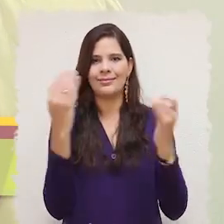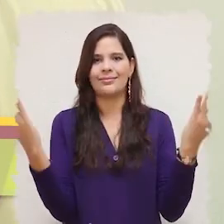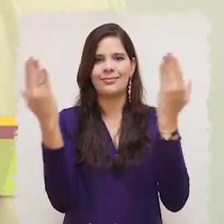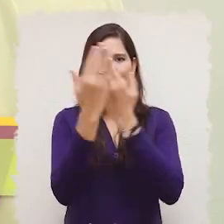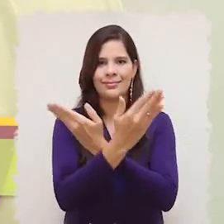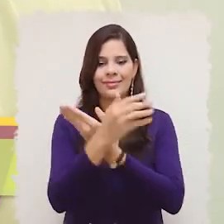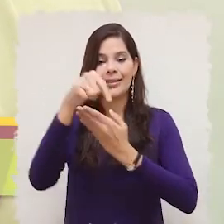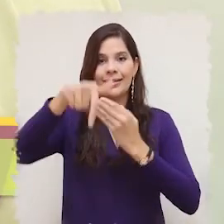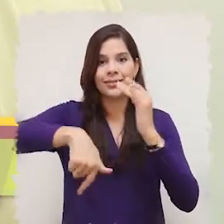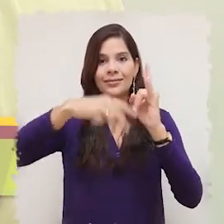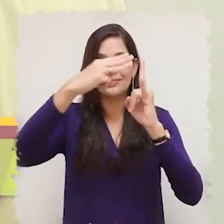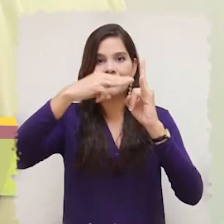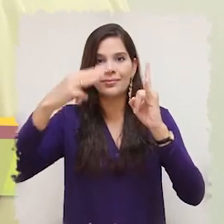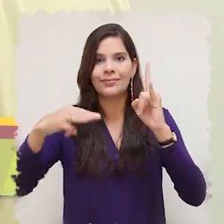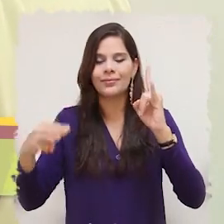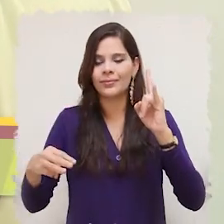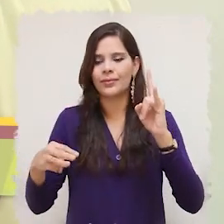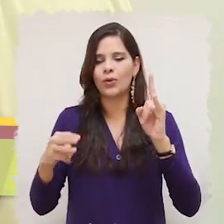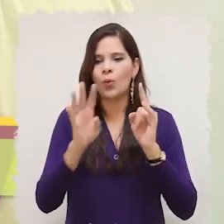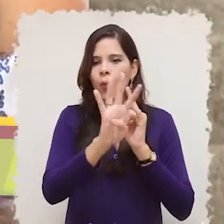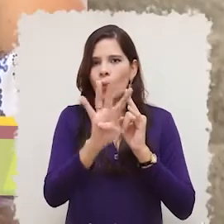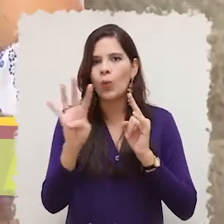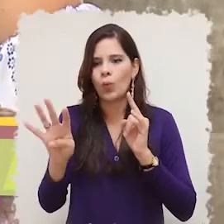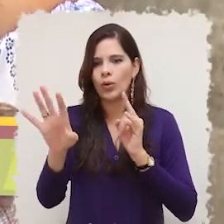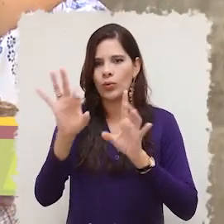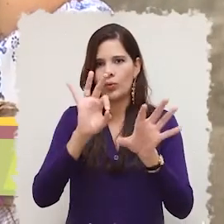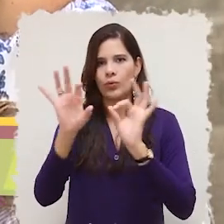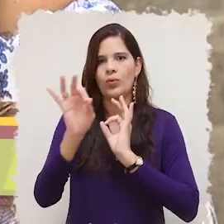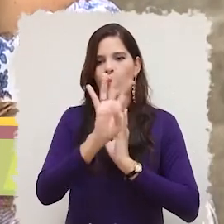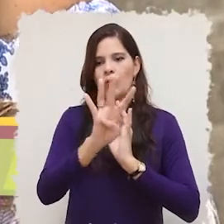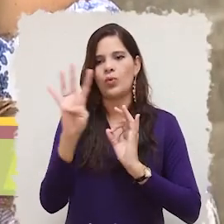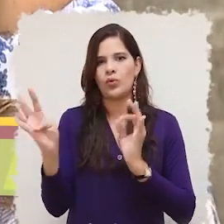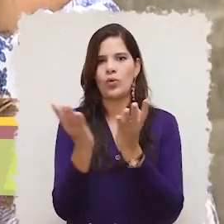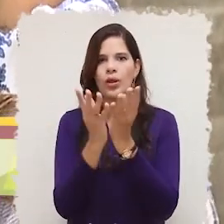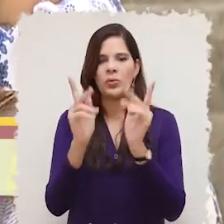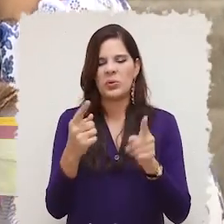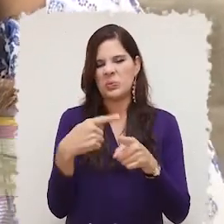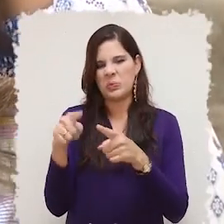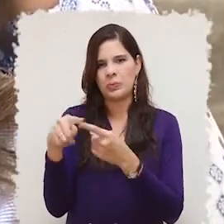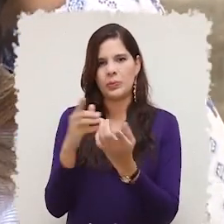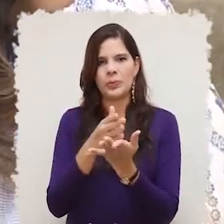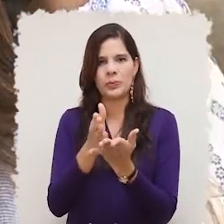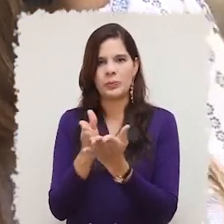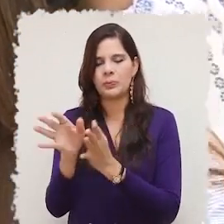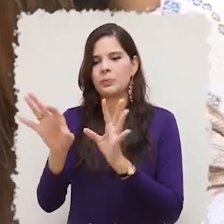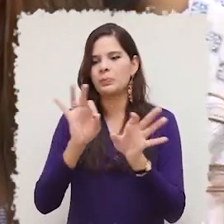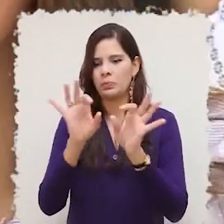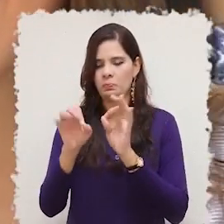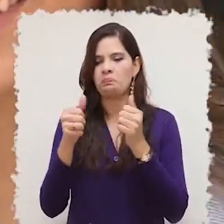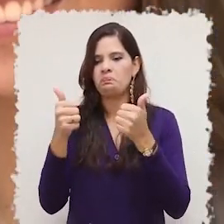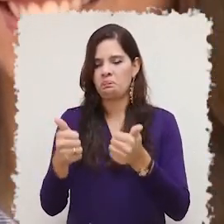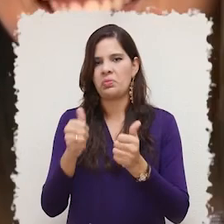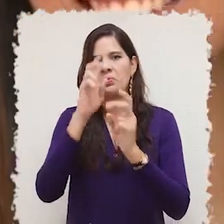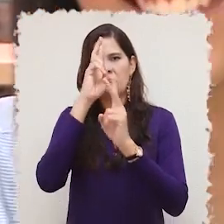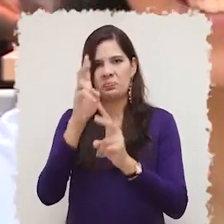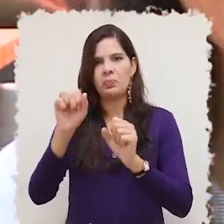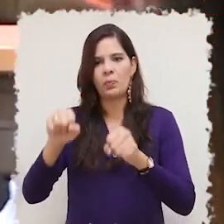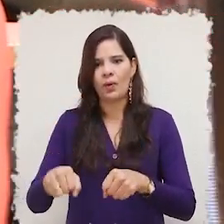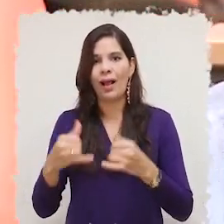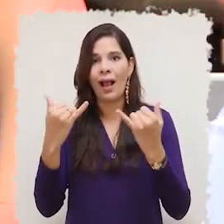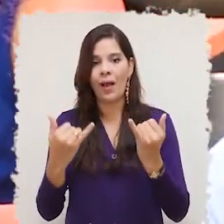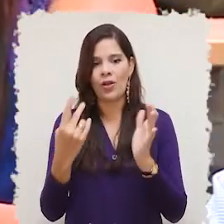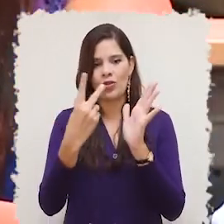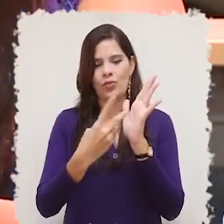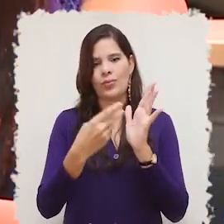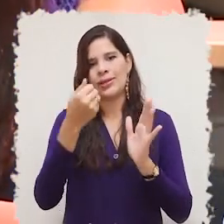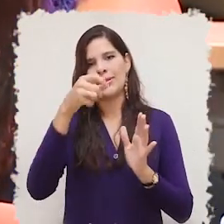del Magdalena concluyó la selección de un grupo de 44 estudiantes de diferentes programas académicos como los beneficiados del segundo periodo de